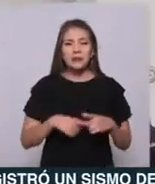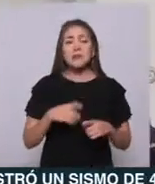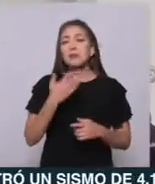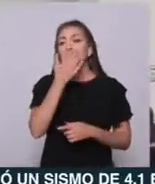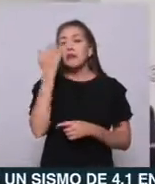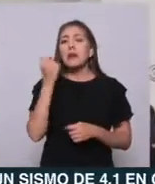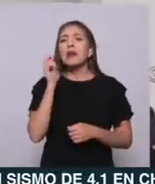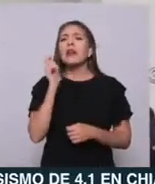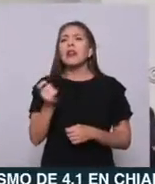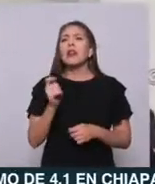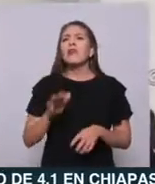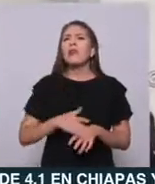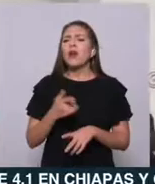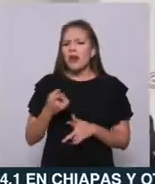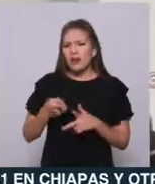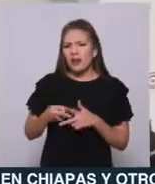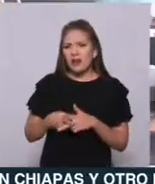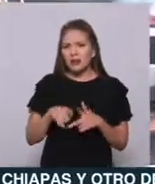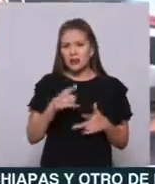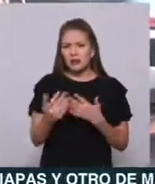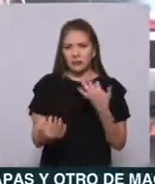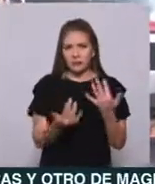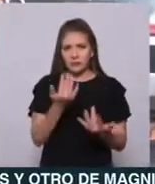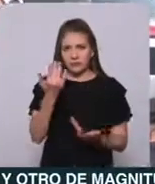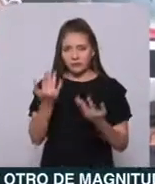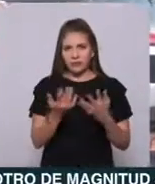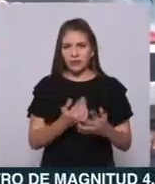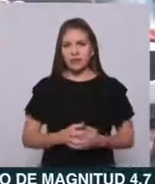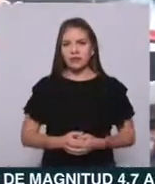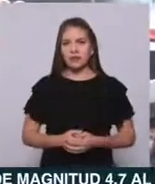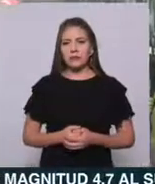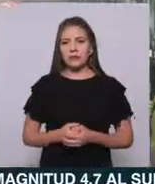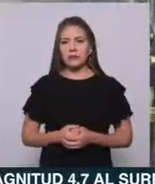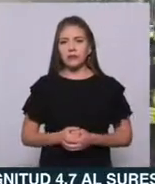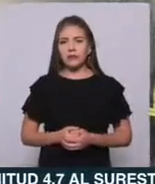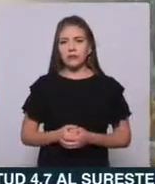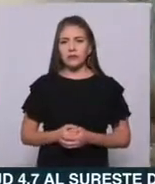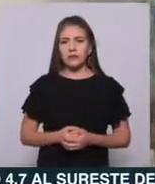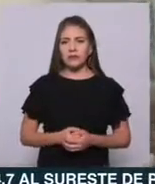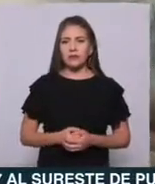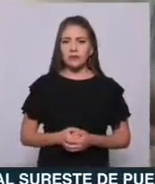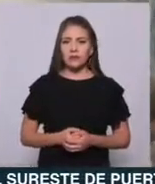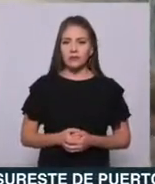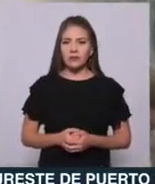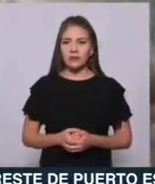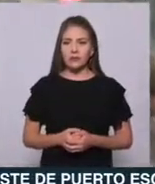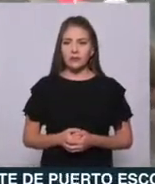que ocasionaron el incendio. Con imágenes de Joel Arias, Eric Pinto, 21 Noticias.